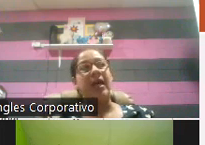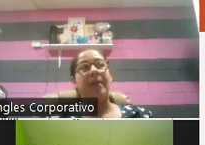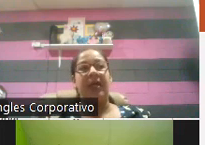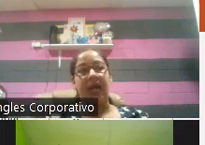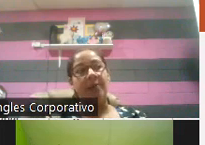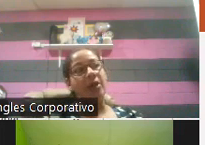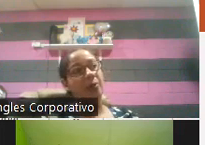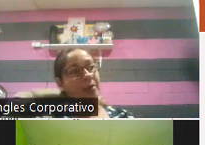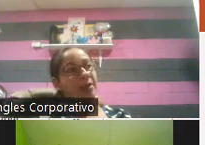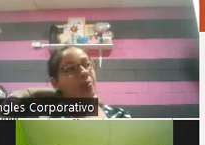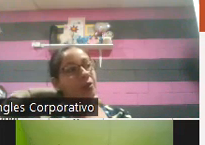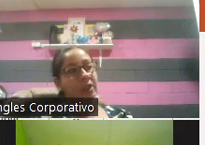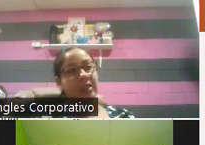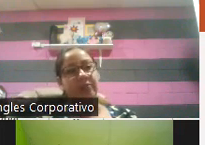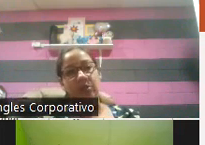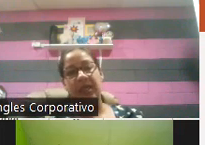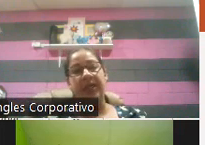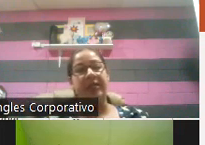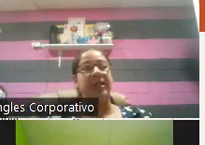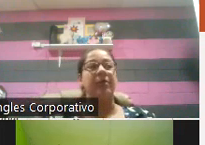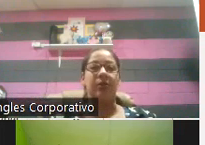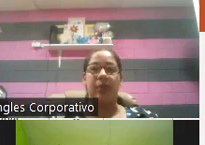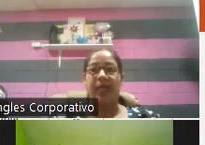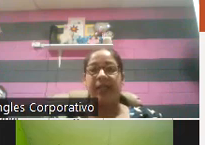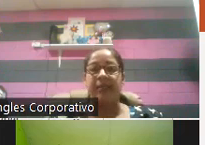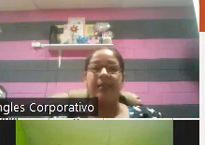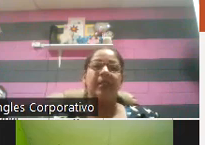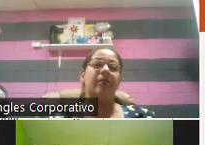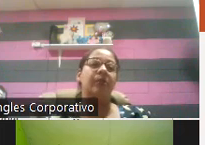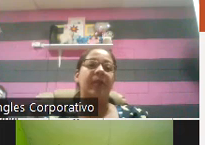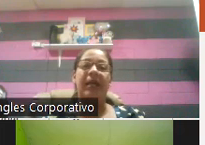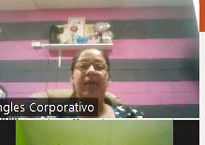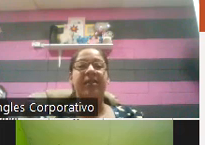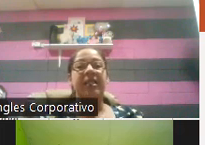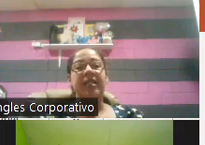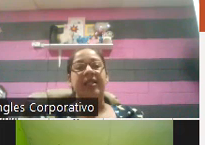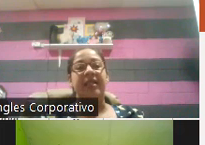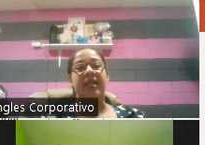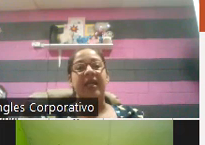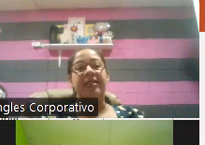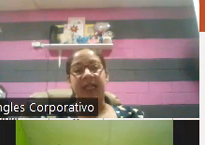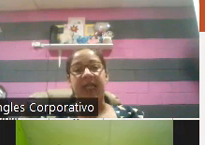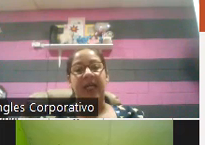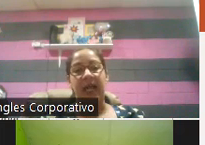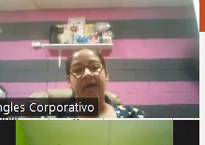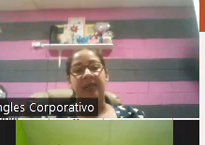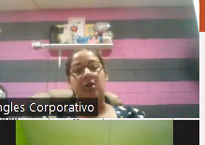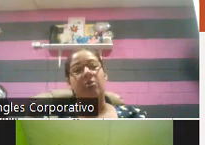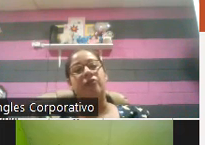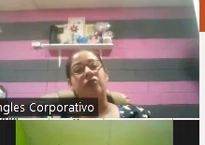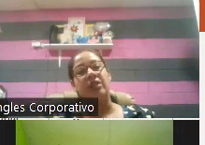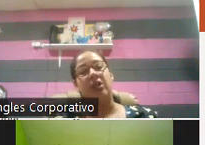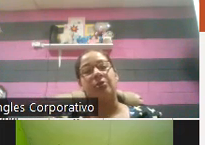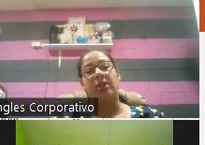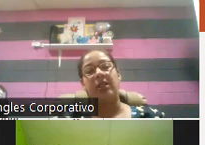también aparezcamos en los primeros motores de búsqueda de nuestros clientes verdad con palabras que sean certeras claves